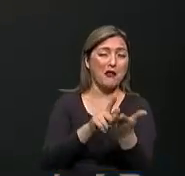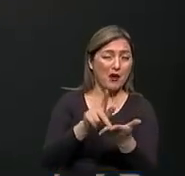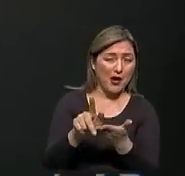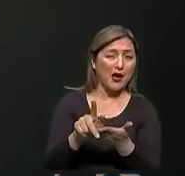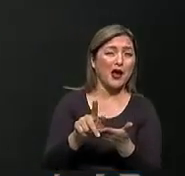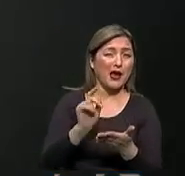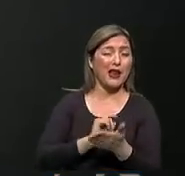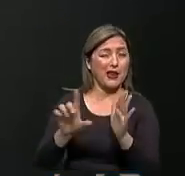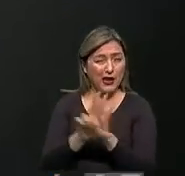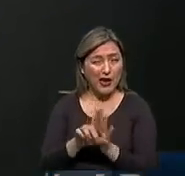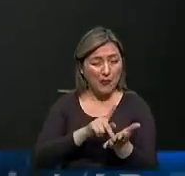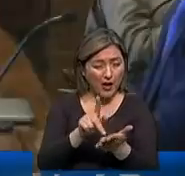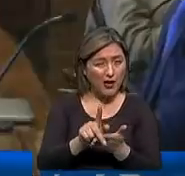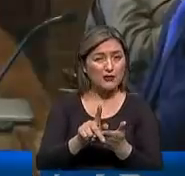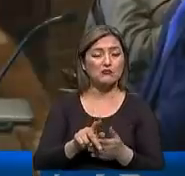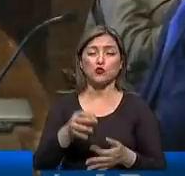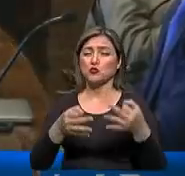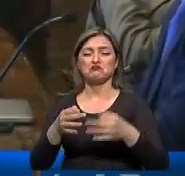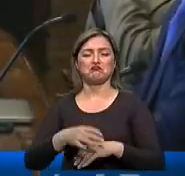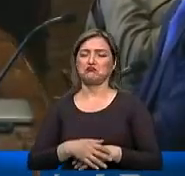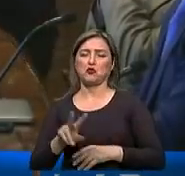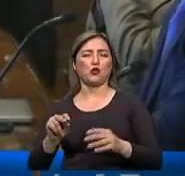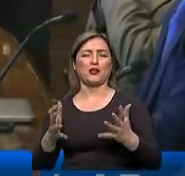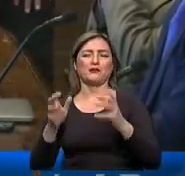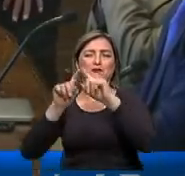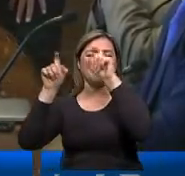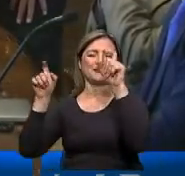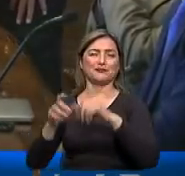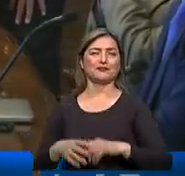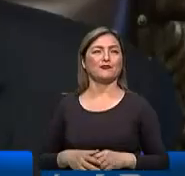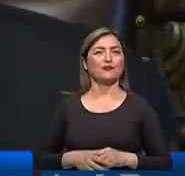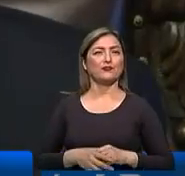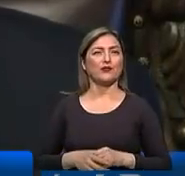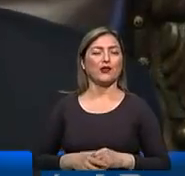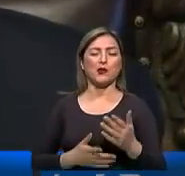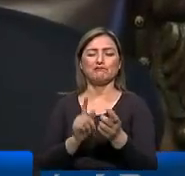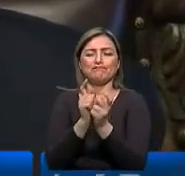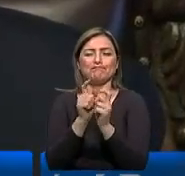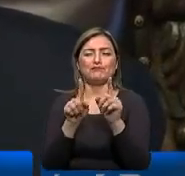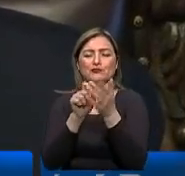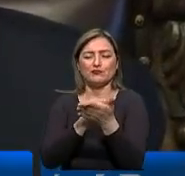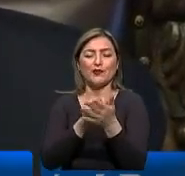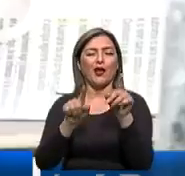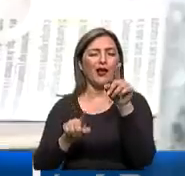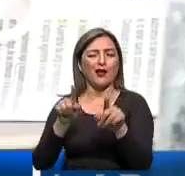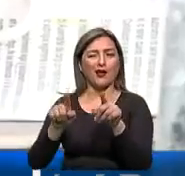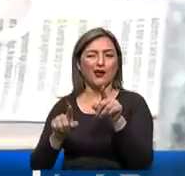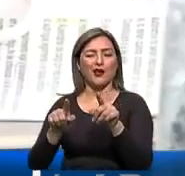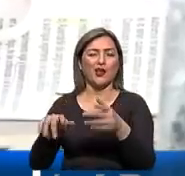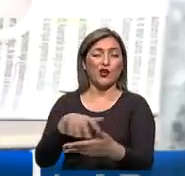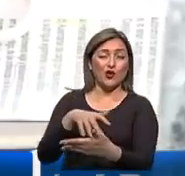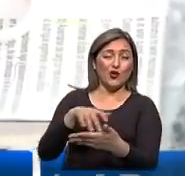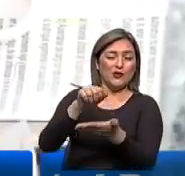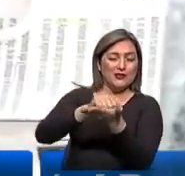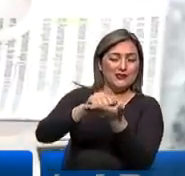llegada del proyecto de ley para conocer los cambios. Lo que desde ya se sabe es que sí hicieron correctivos y eliminaron aspectos que fueron